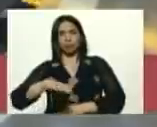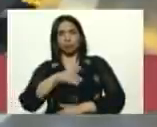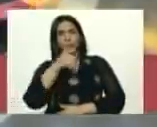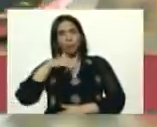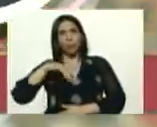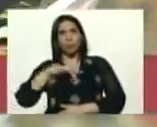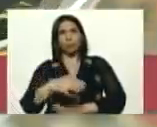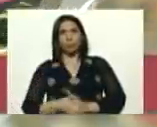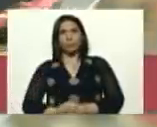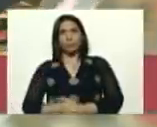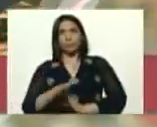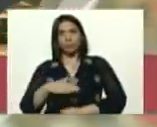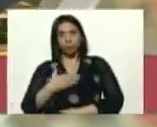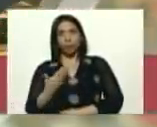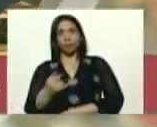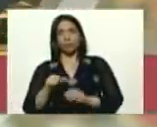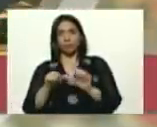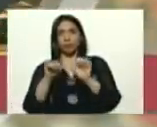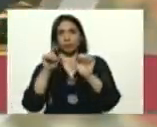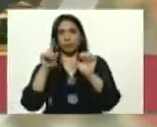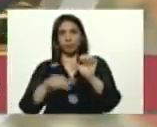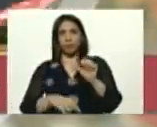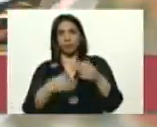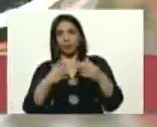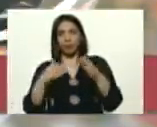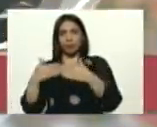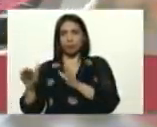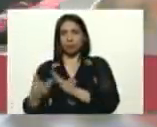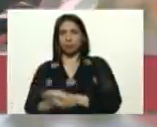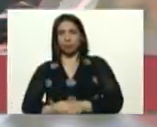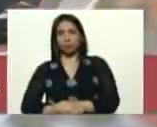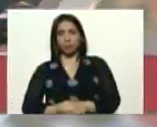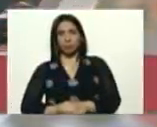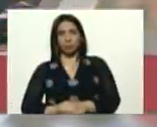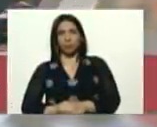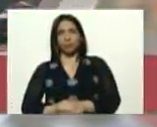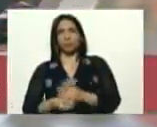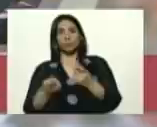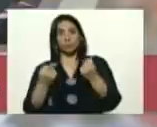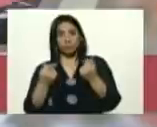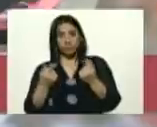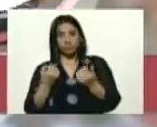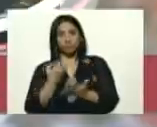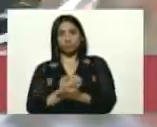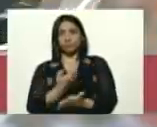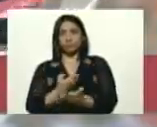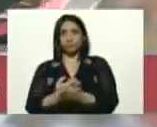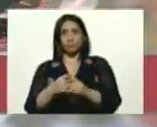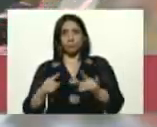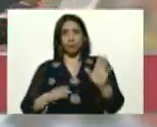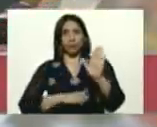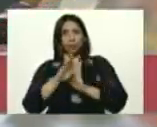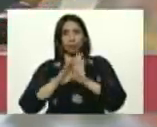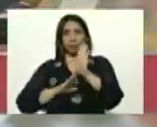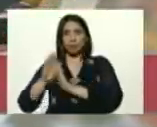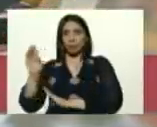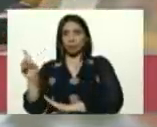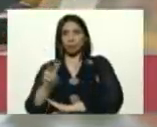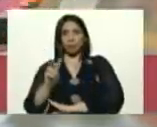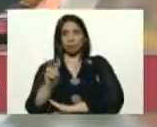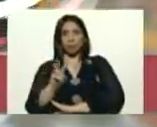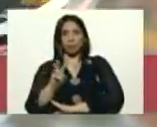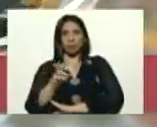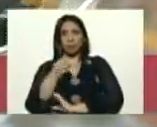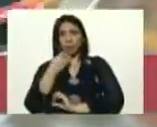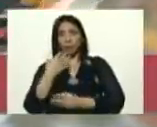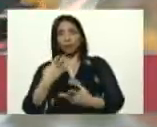población y podamos seguir también garantizando los medios económicos para el desarrollo de Venezuela. Así que